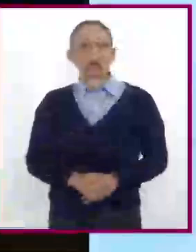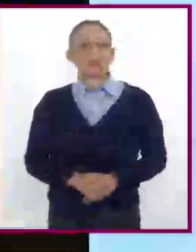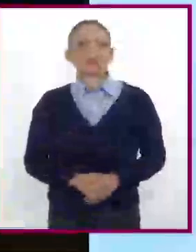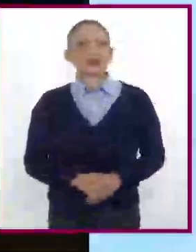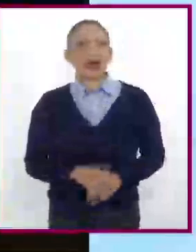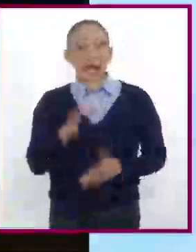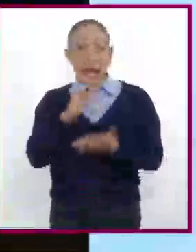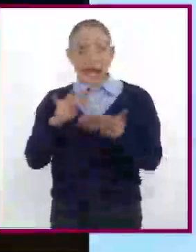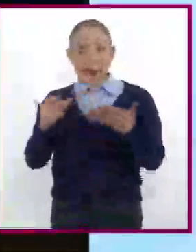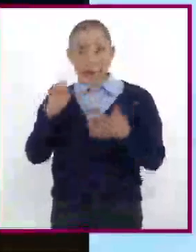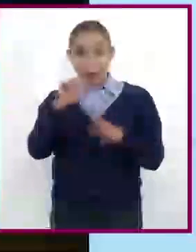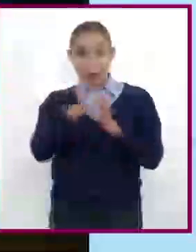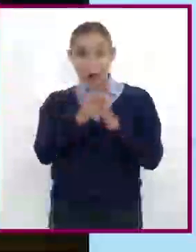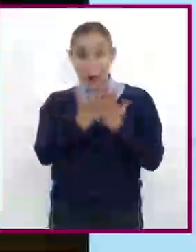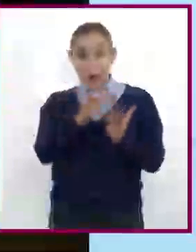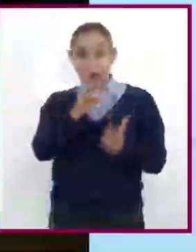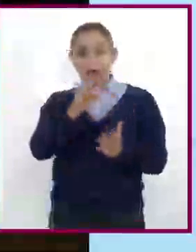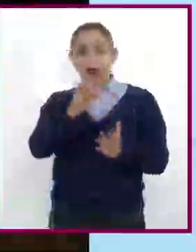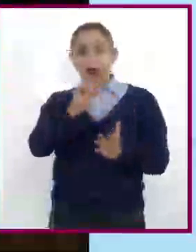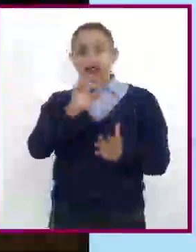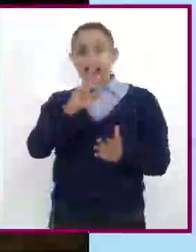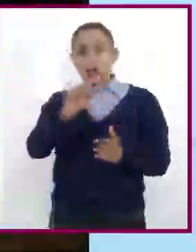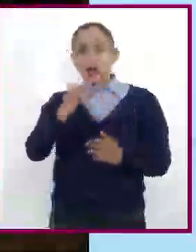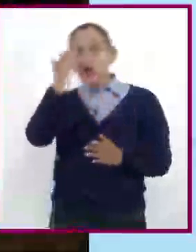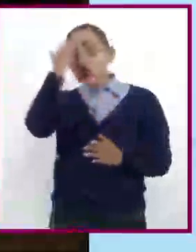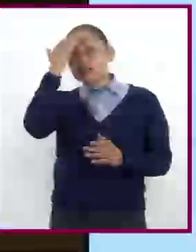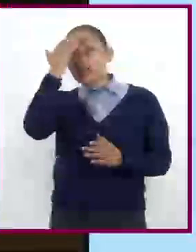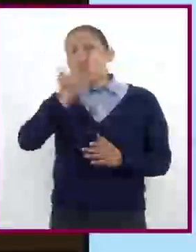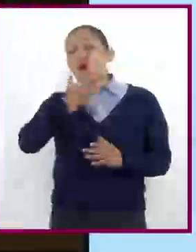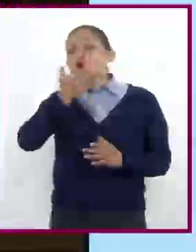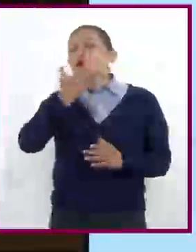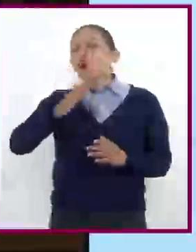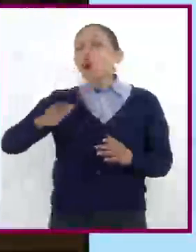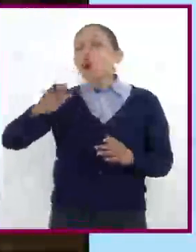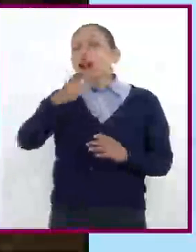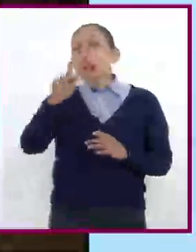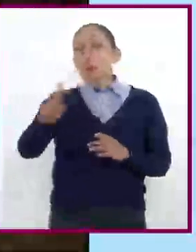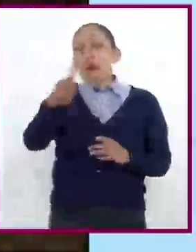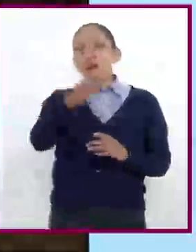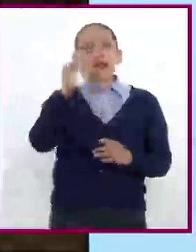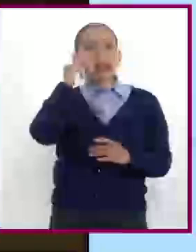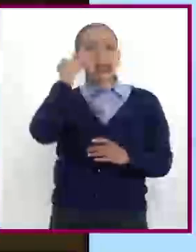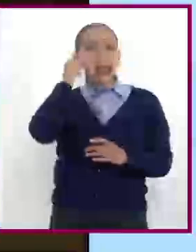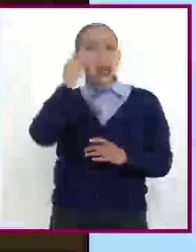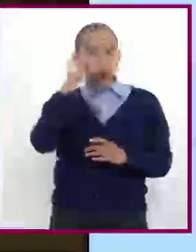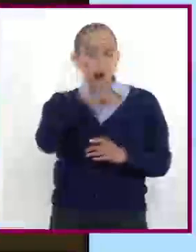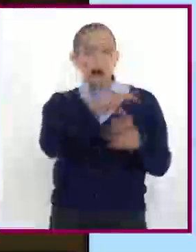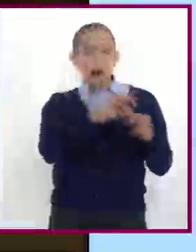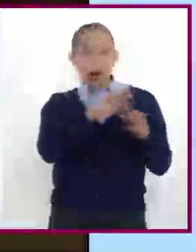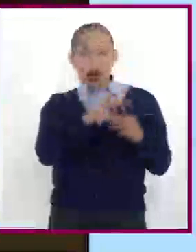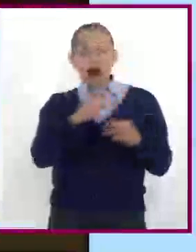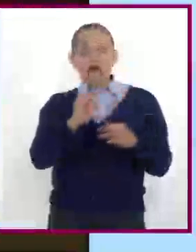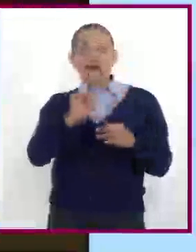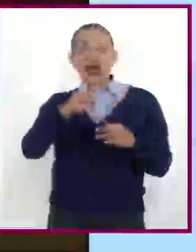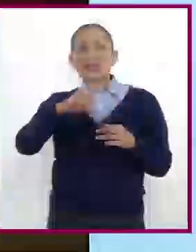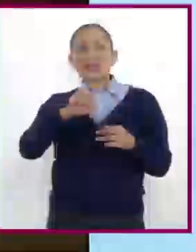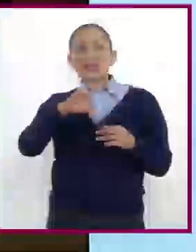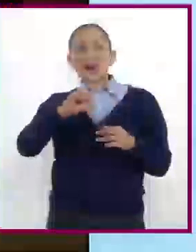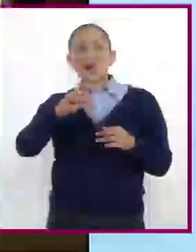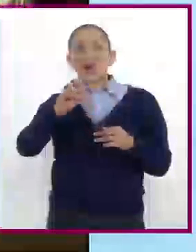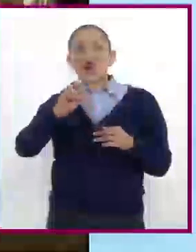Al leer El Diosero, conocerás algunas costumbres del medio rural e indígena, tal como lo describe Francisco Rojas